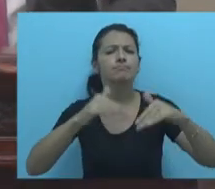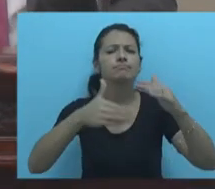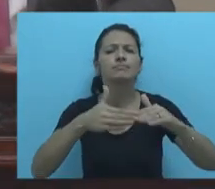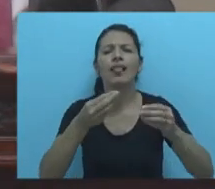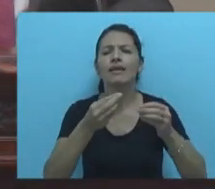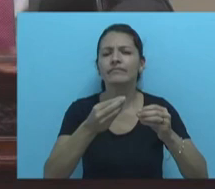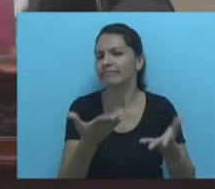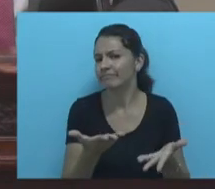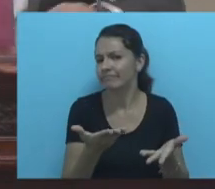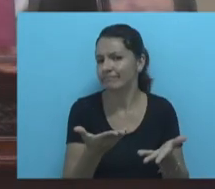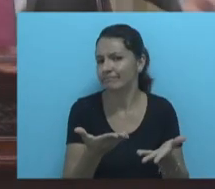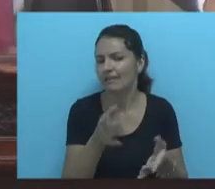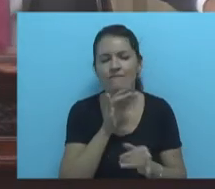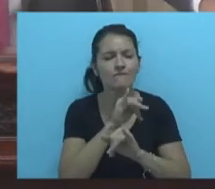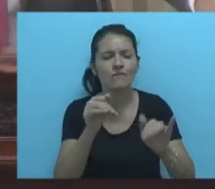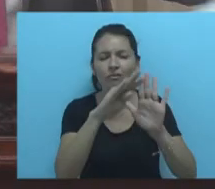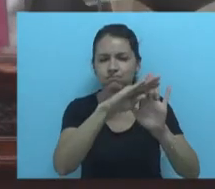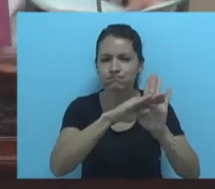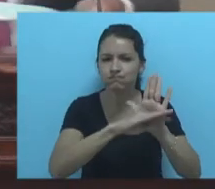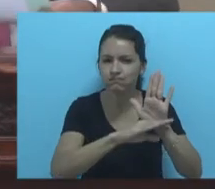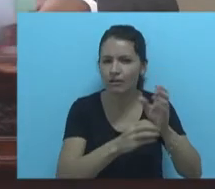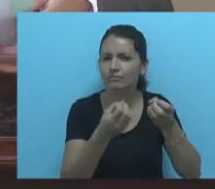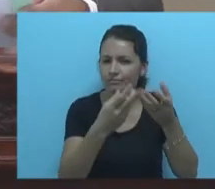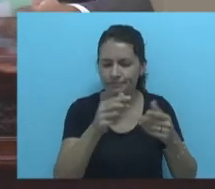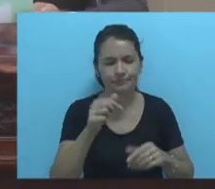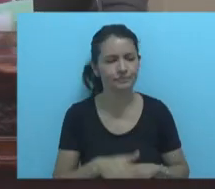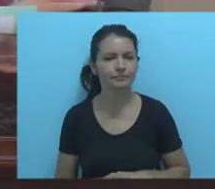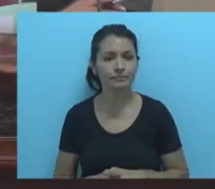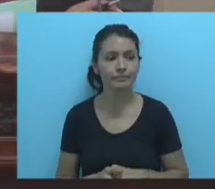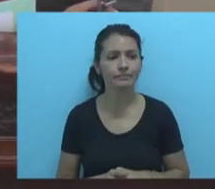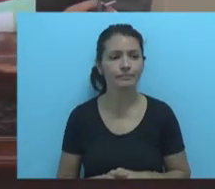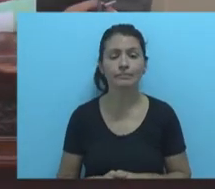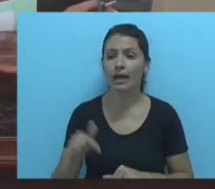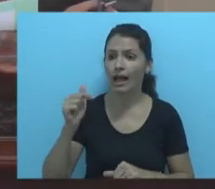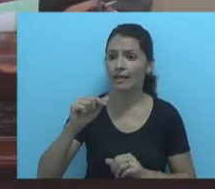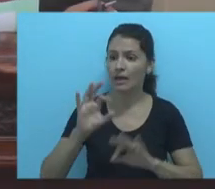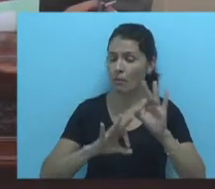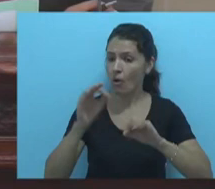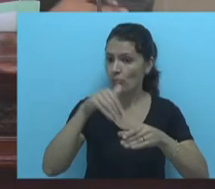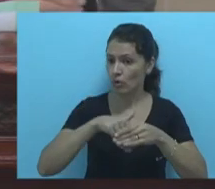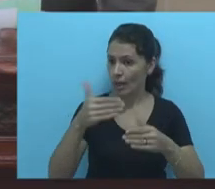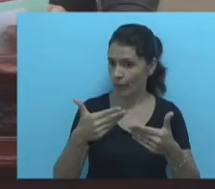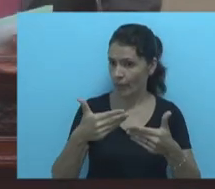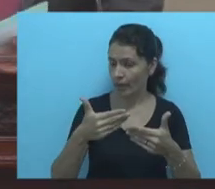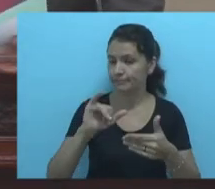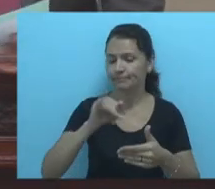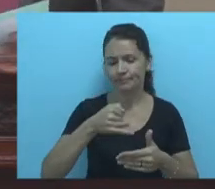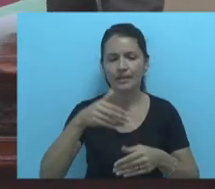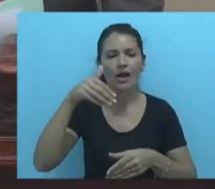A consideración el tratamiento sobre tablas del proyecto de comunicación. A votación. Resulta